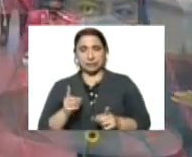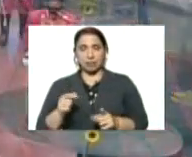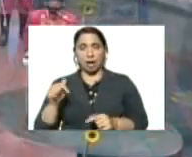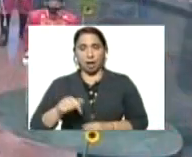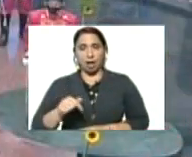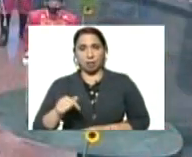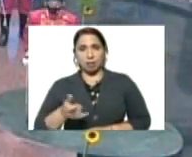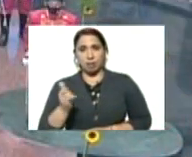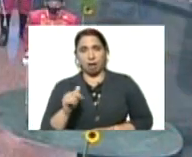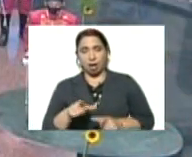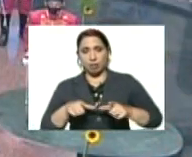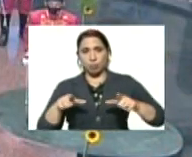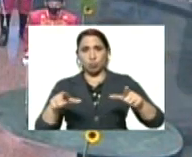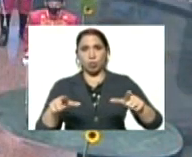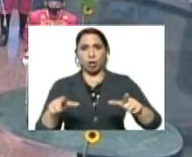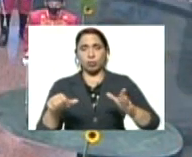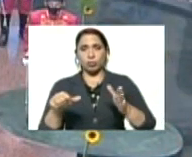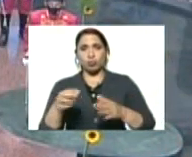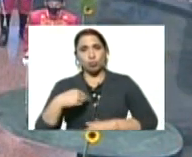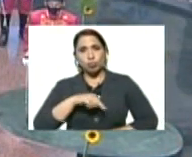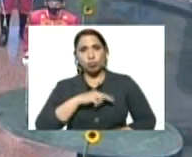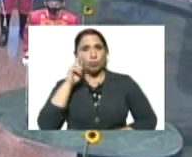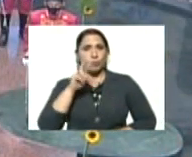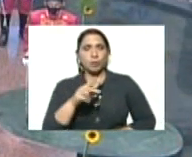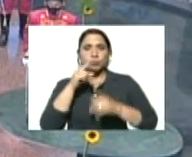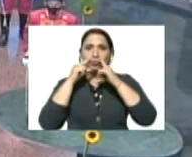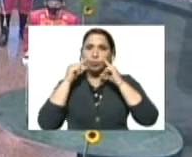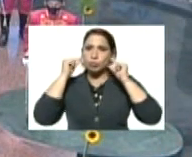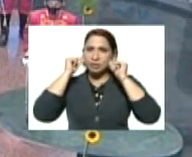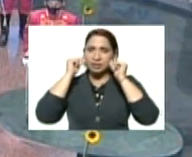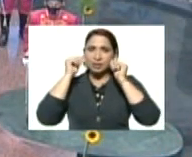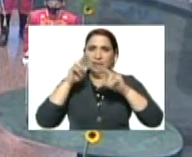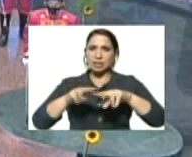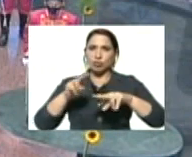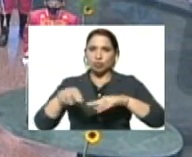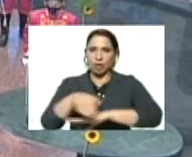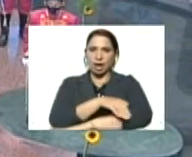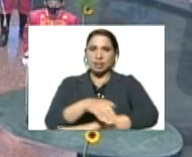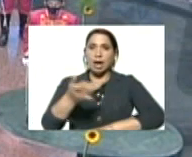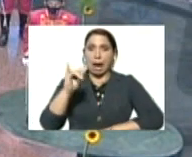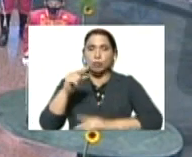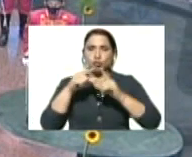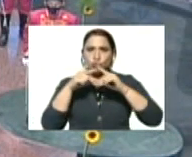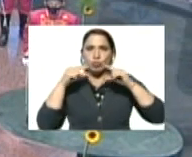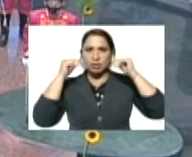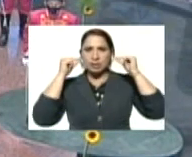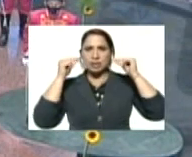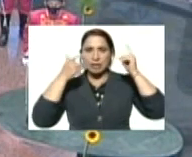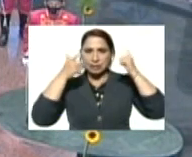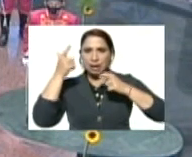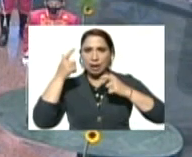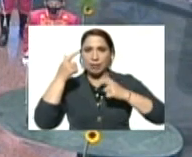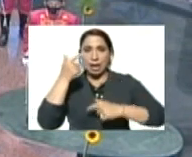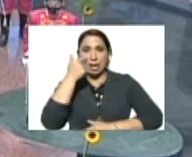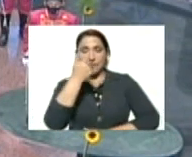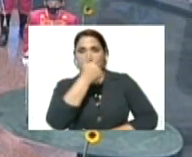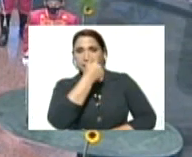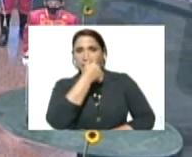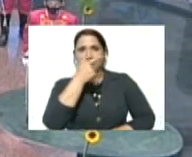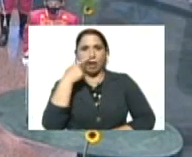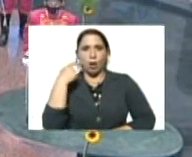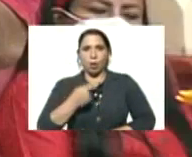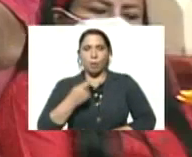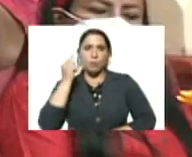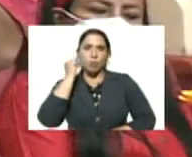sitio, cuando vemos la sonrisa de un niño en la calle, ahí está la sonrisa de Hugo Chávez. En la mirada de un hombre,